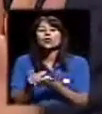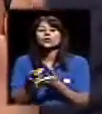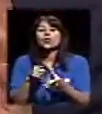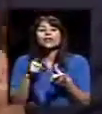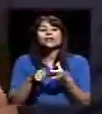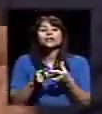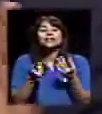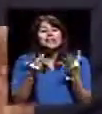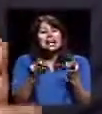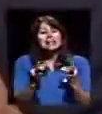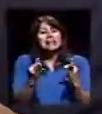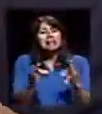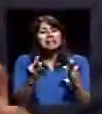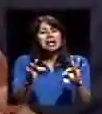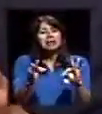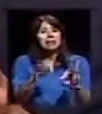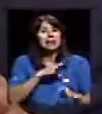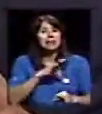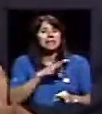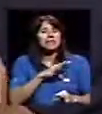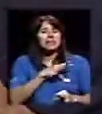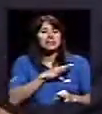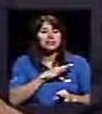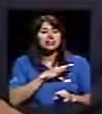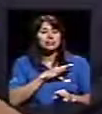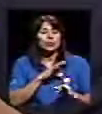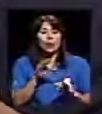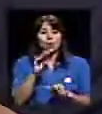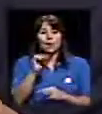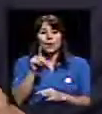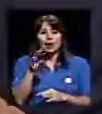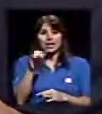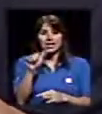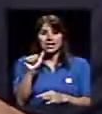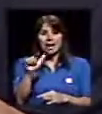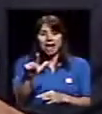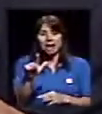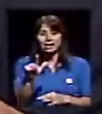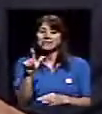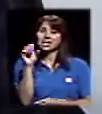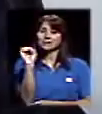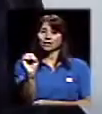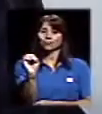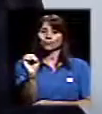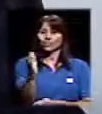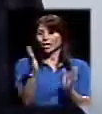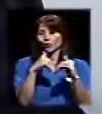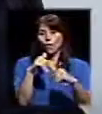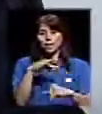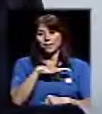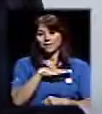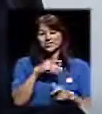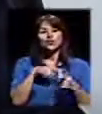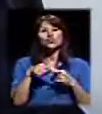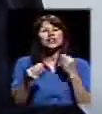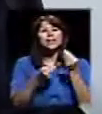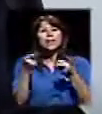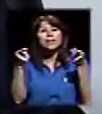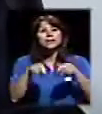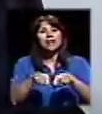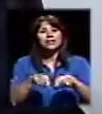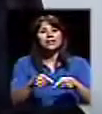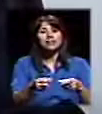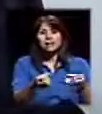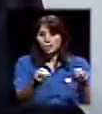pierda, donde el beneficio marginal sea cero. Y ese fenómeno, lo que va a suceder es que una población importante va a